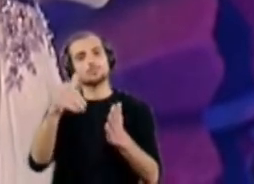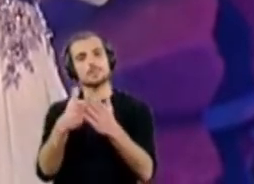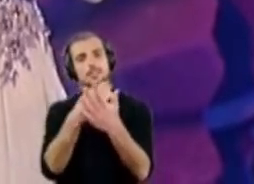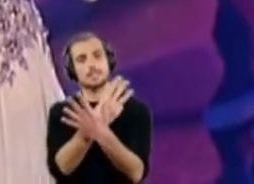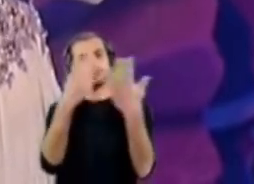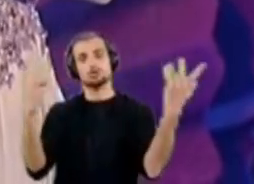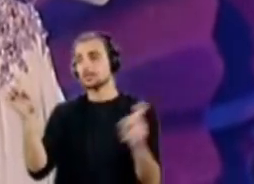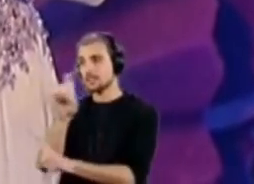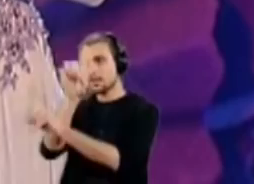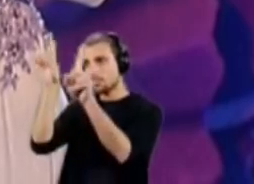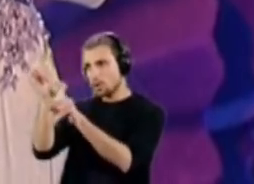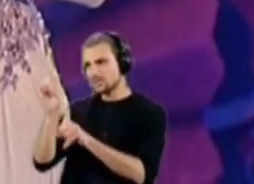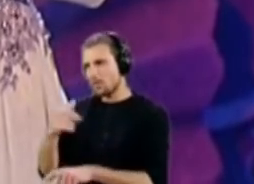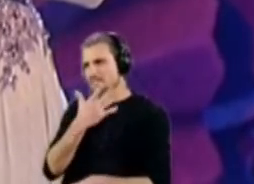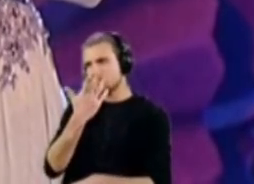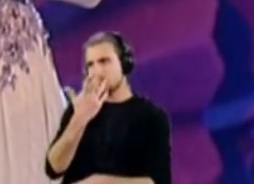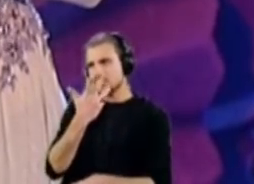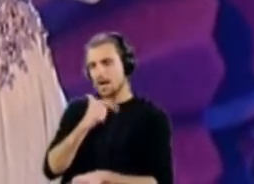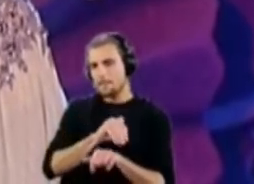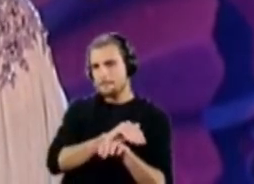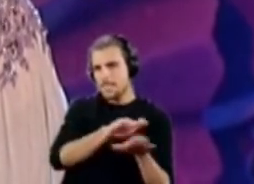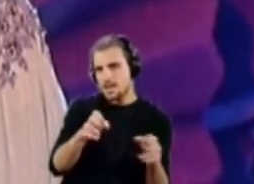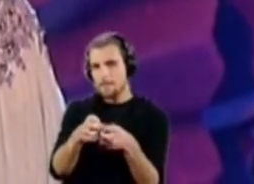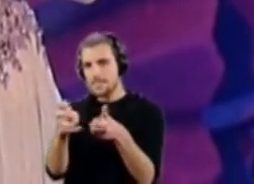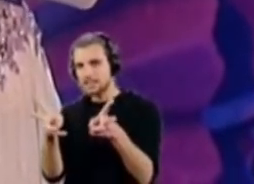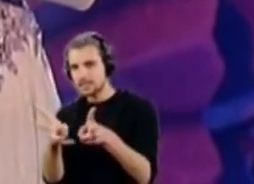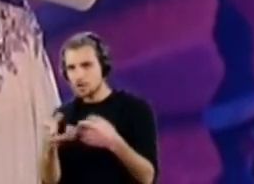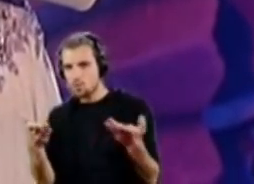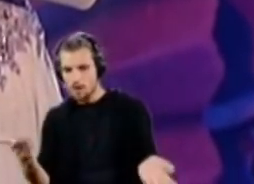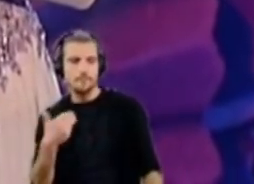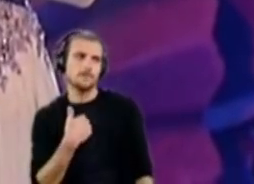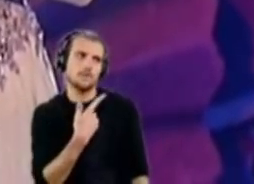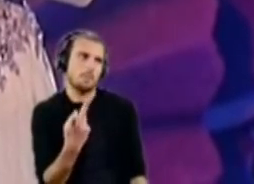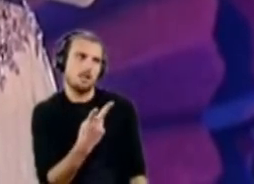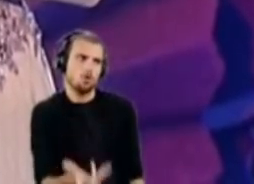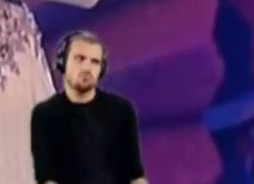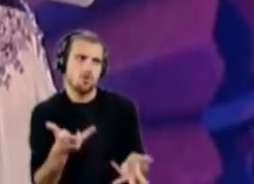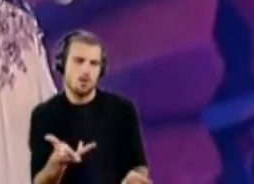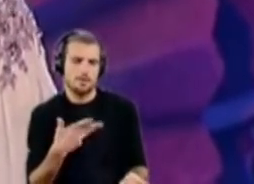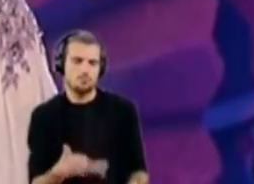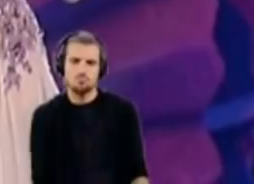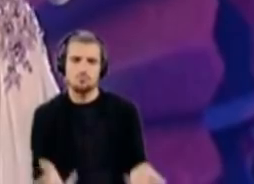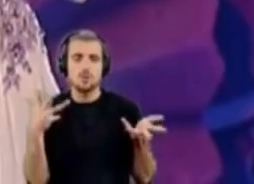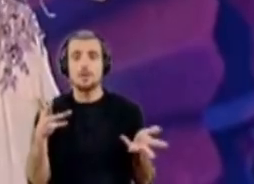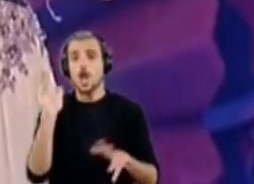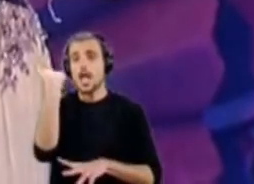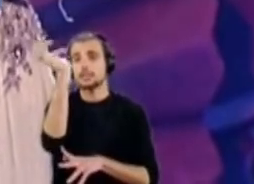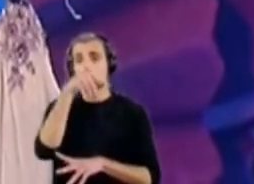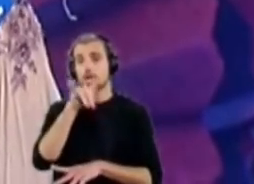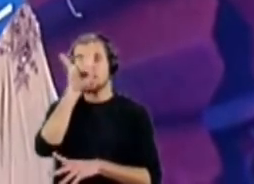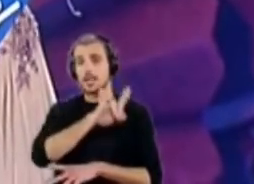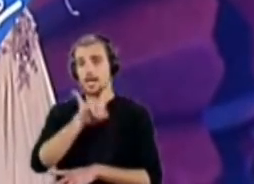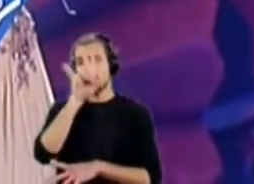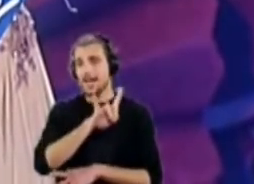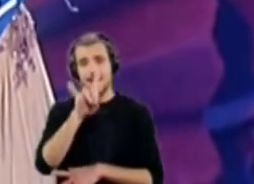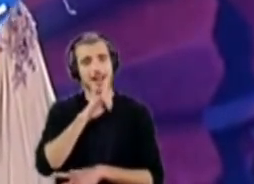Te pregunto, Fátima, si te gusta la playa o la piscina. Seguro que a todo. Le doy a todo, lo que haga falta, me encanta. Y con pues, este tiempo que tenemos en Canarias, cualquiera